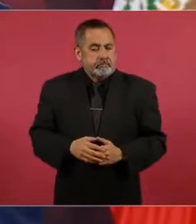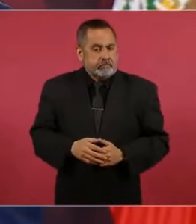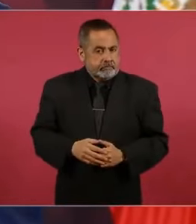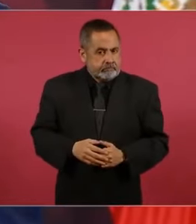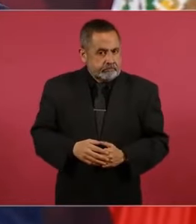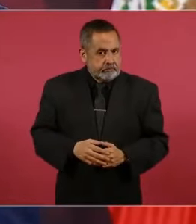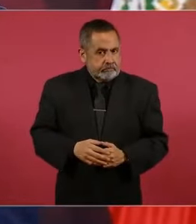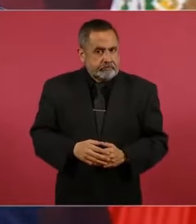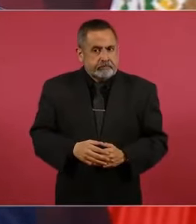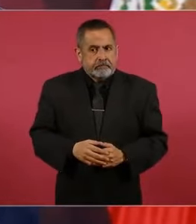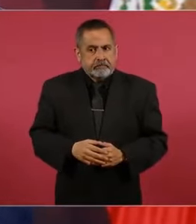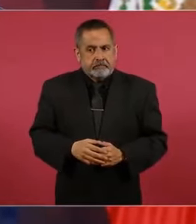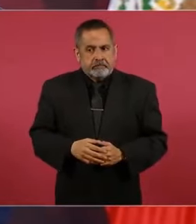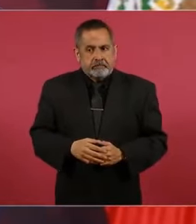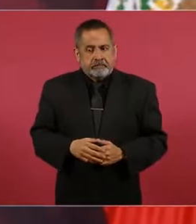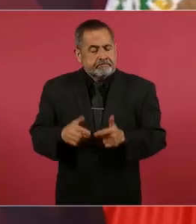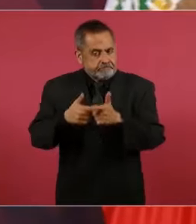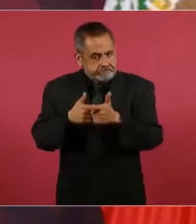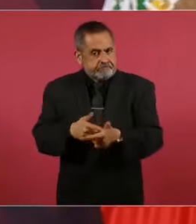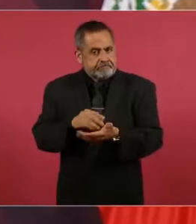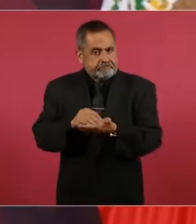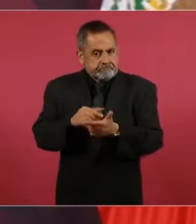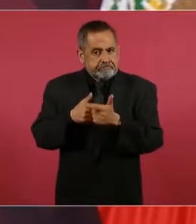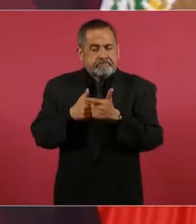vamos a que